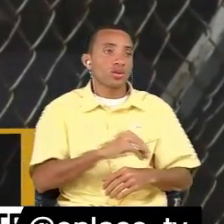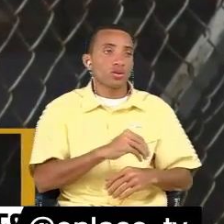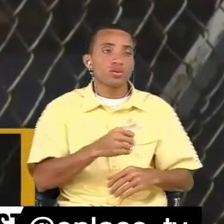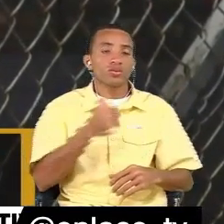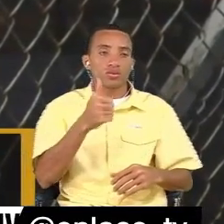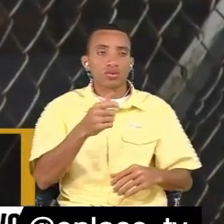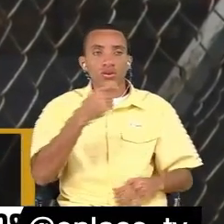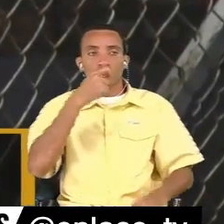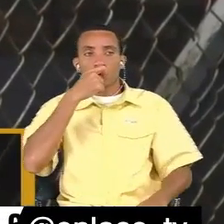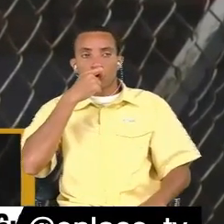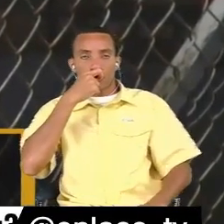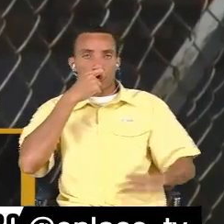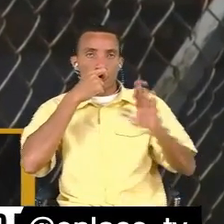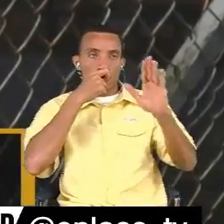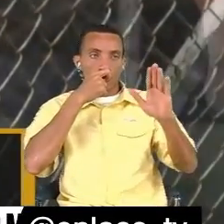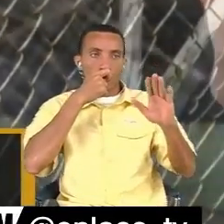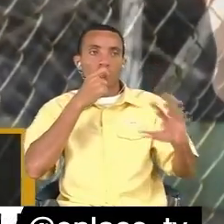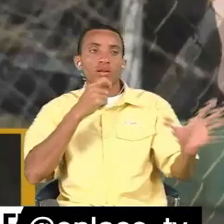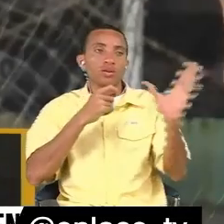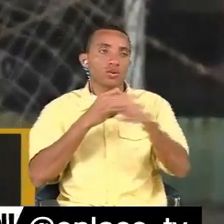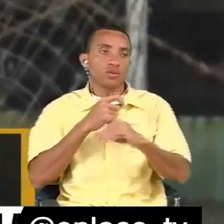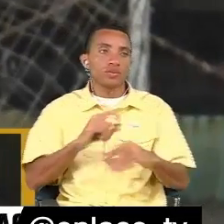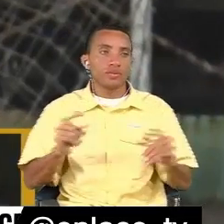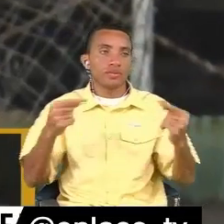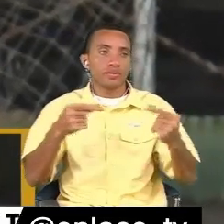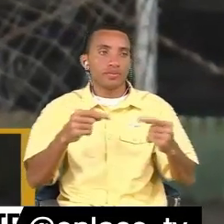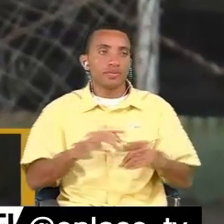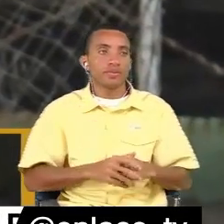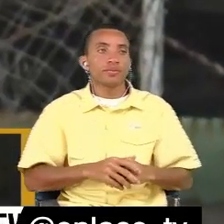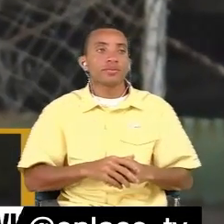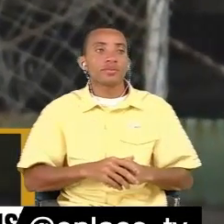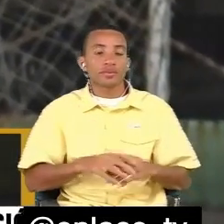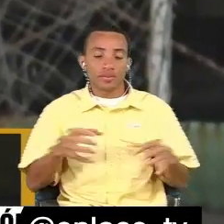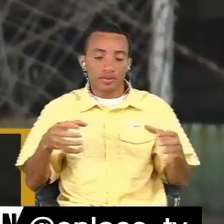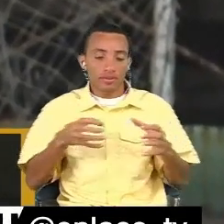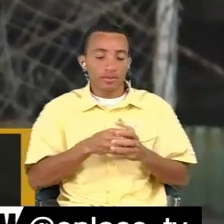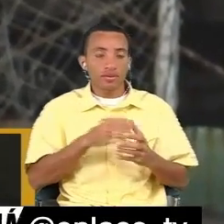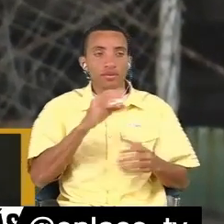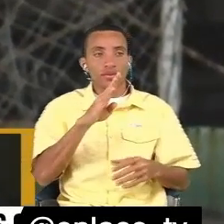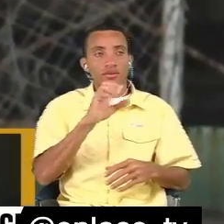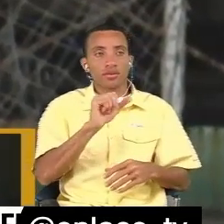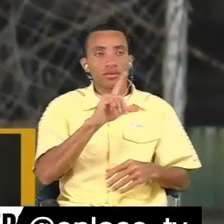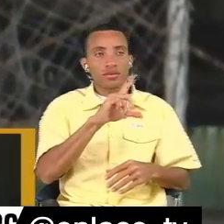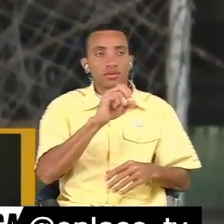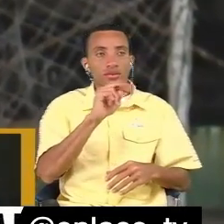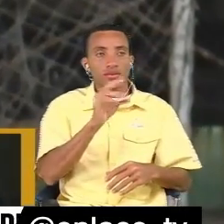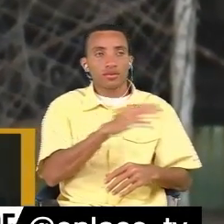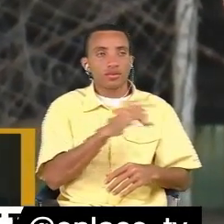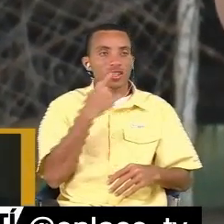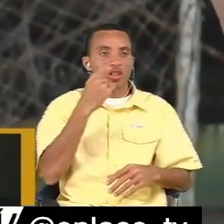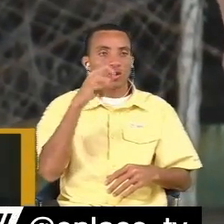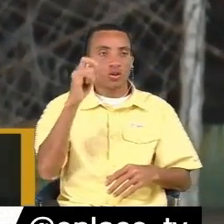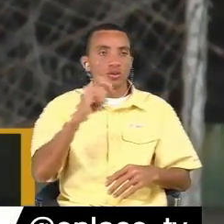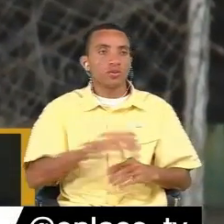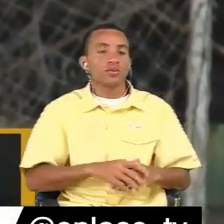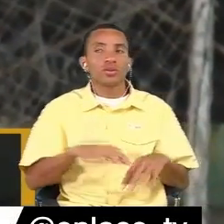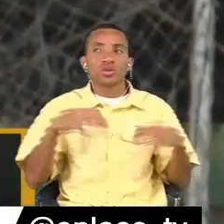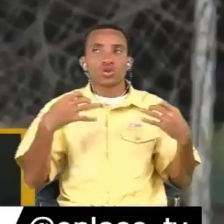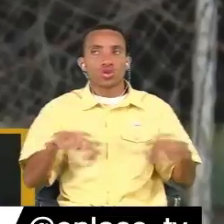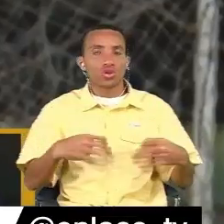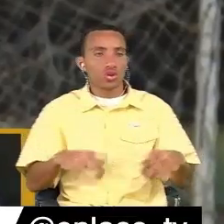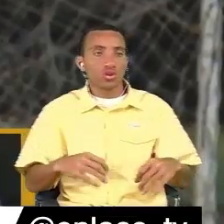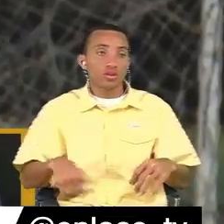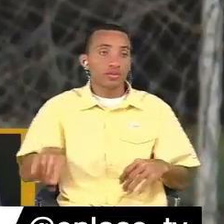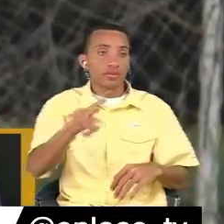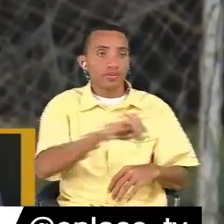los árbitros y con todos los que nos pitan y el campeonato. El equipo de nosotros se llama Balón de Oro, un equipo pues sencillo, con jugadores que